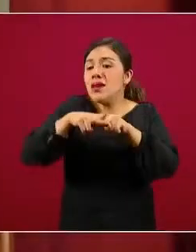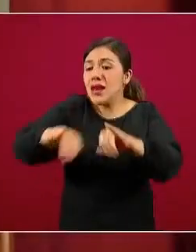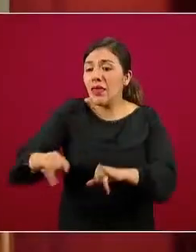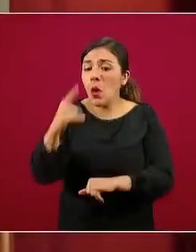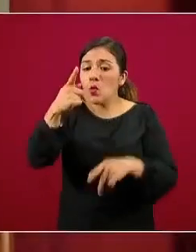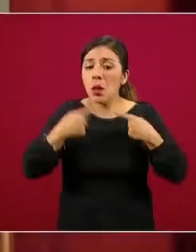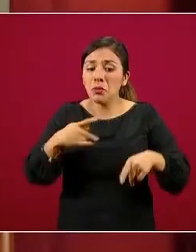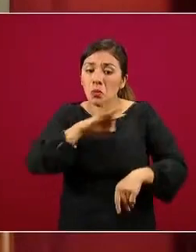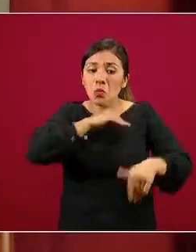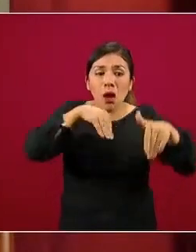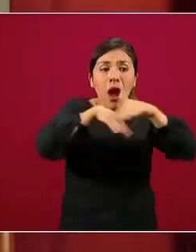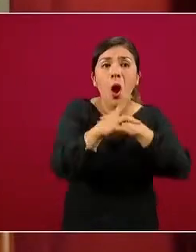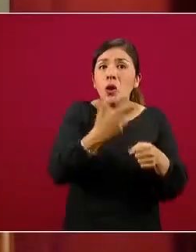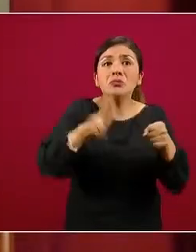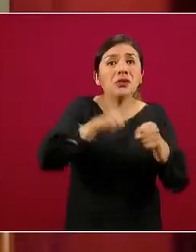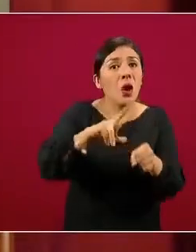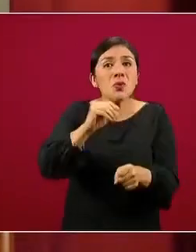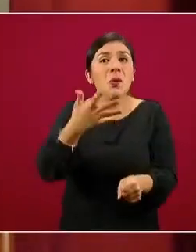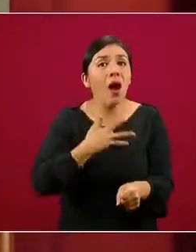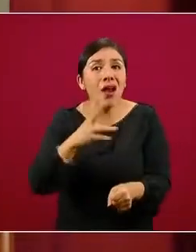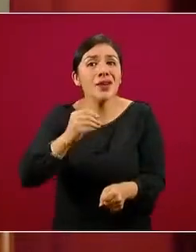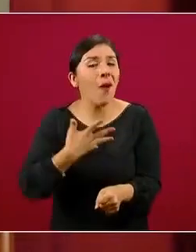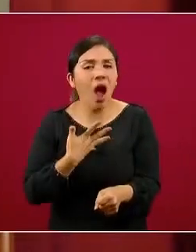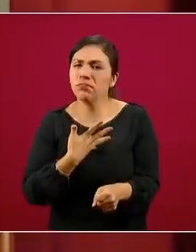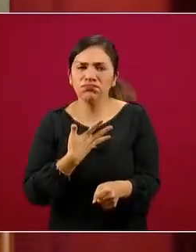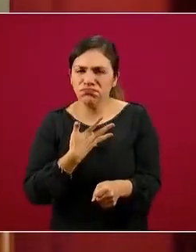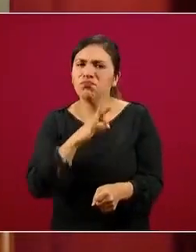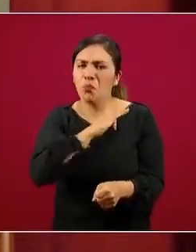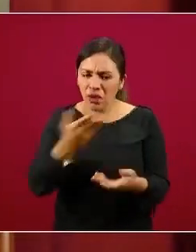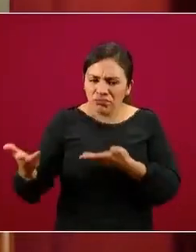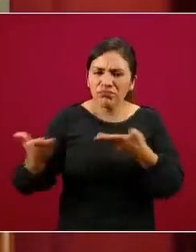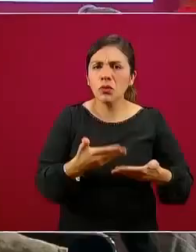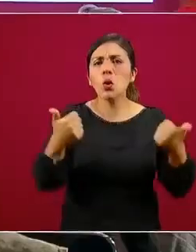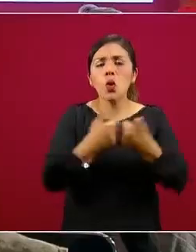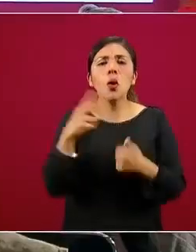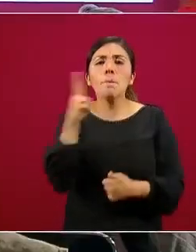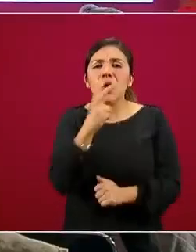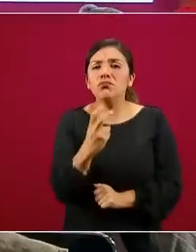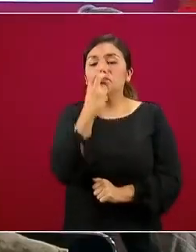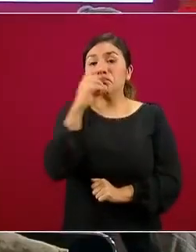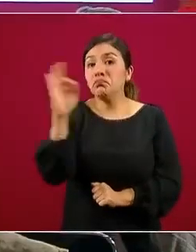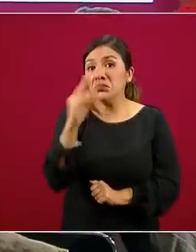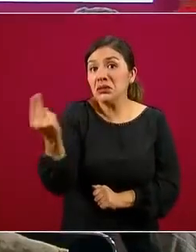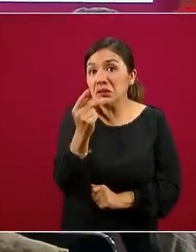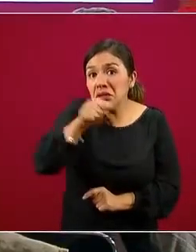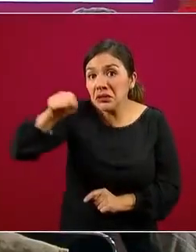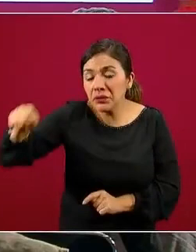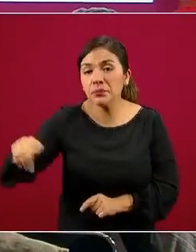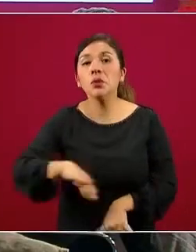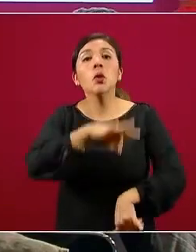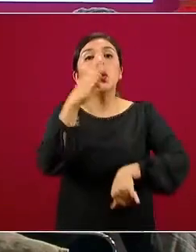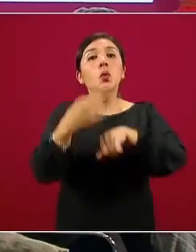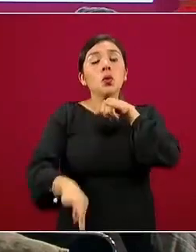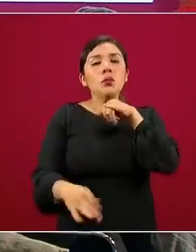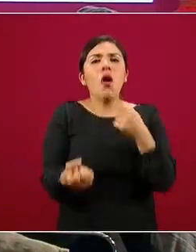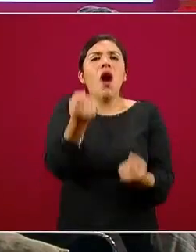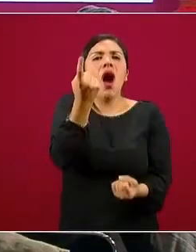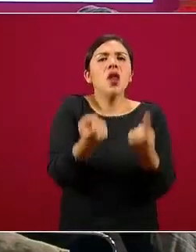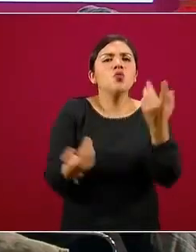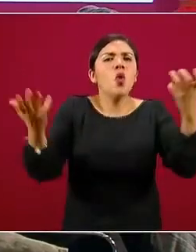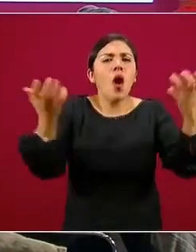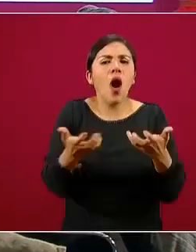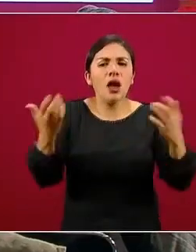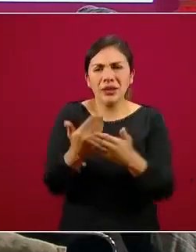sin la oportunidad tener atención médica ni la posible de tener un ventilador si es necesario y por último algunas acciones